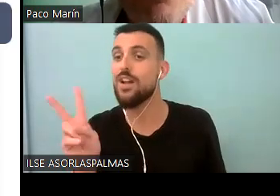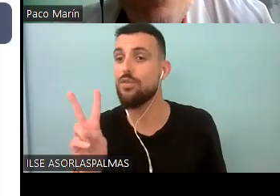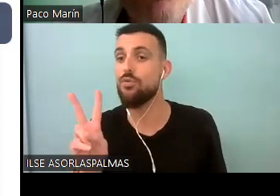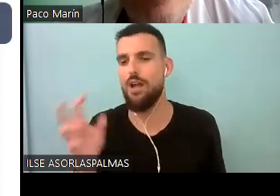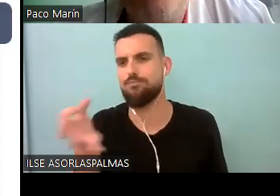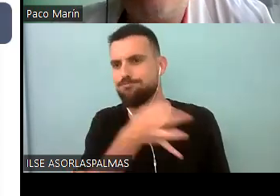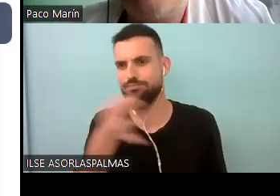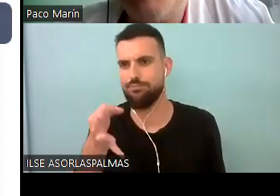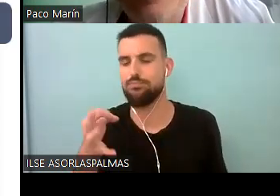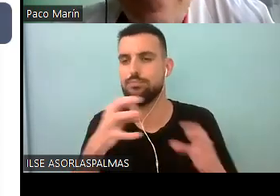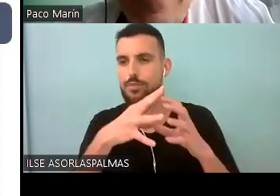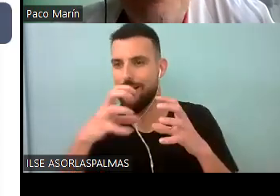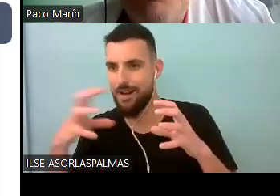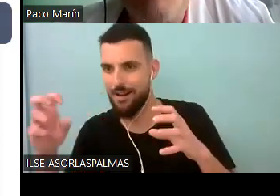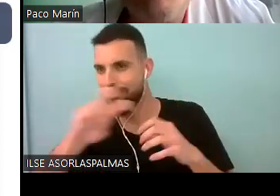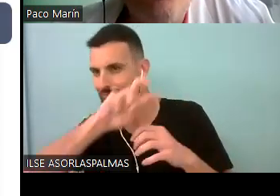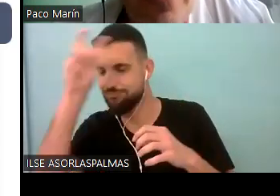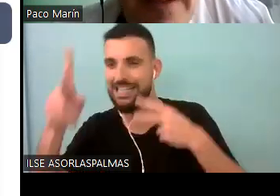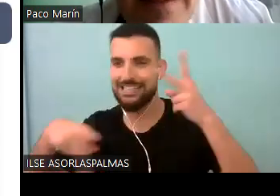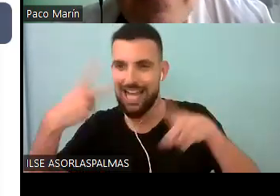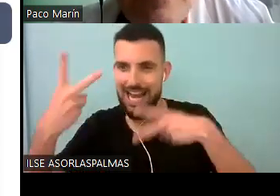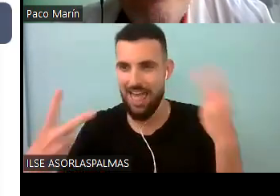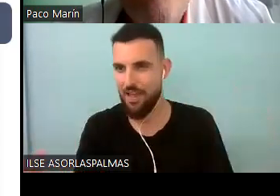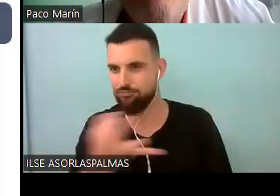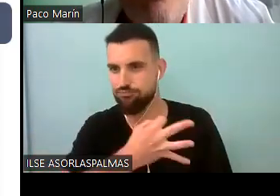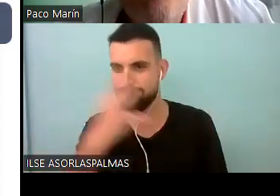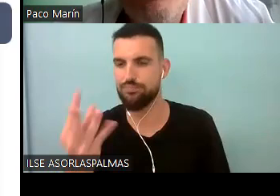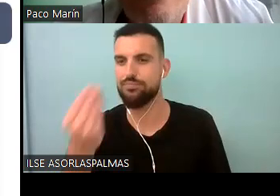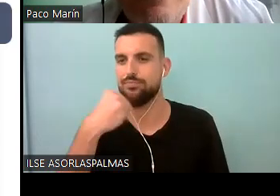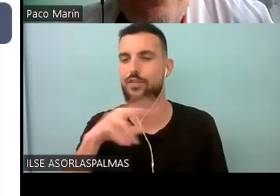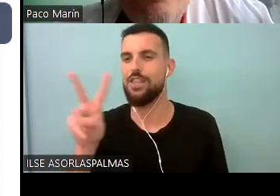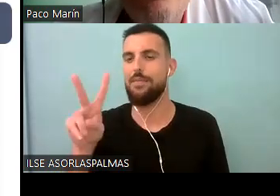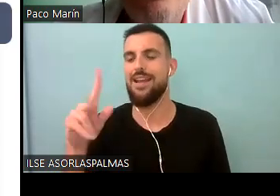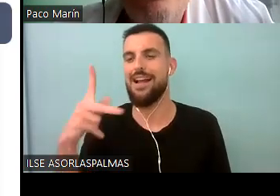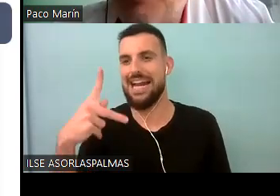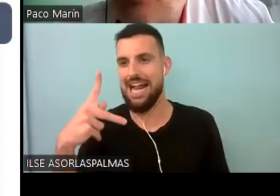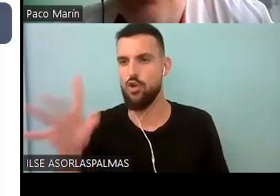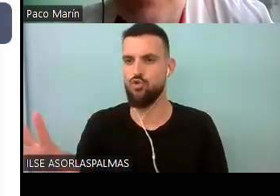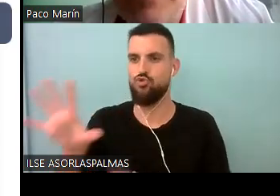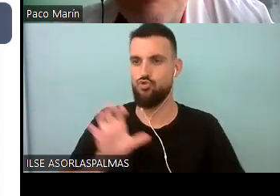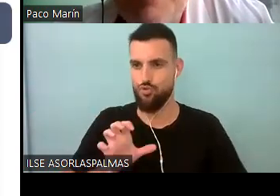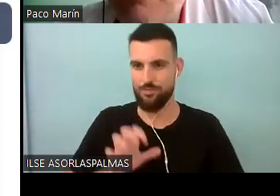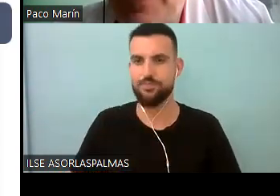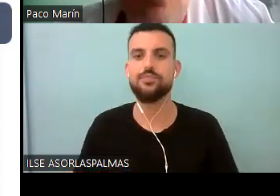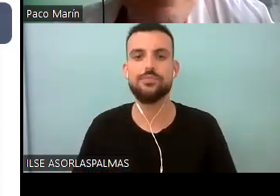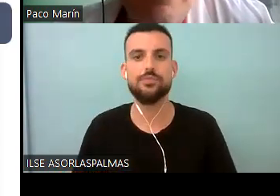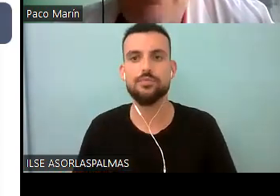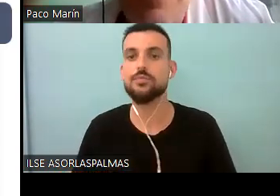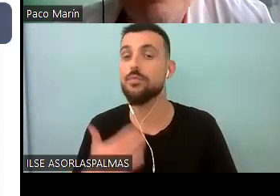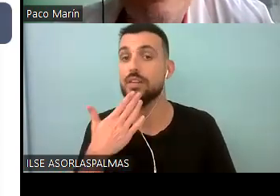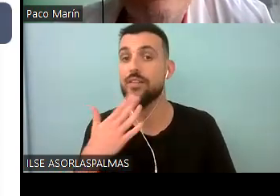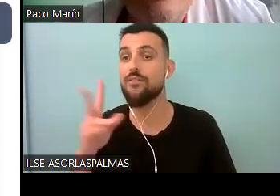con anticoagulantes orales, porque la vitamina K fundamentalmente es conocida por su interacción, o sea, por su papel